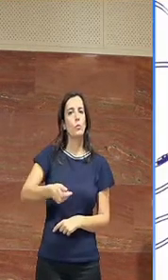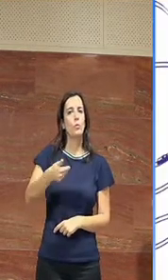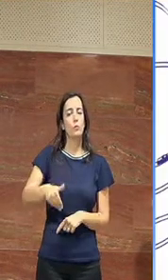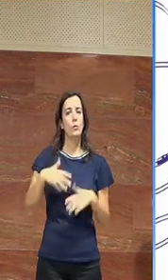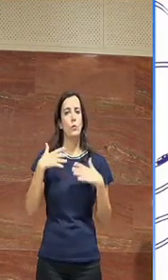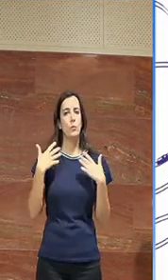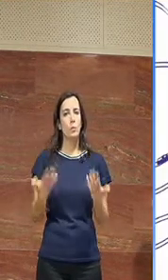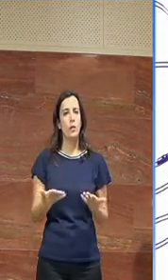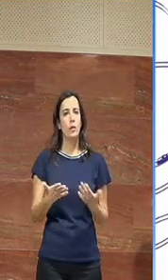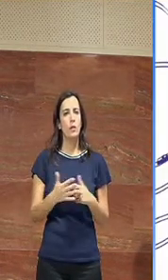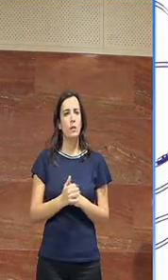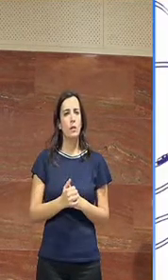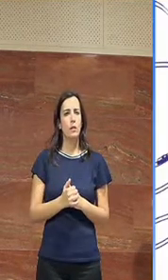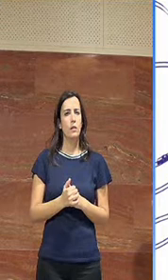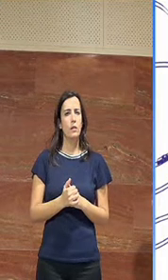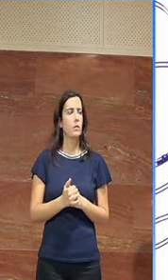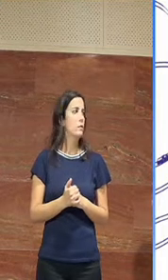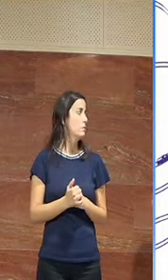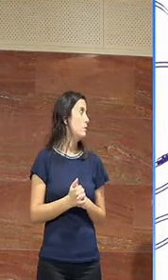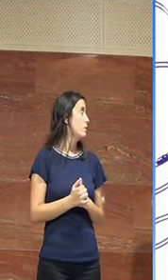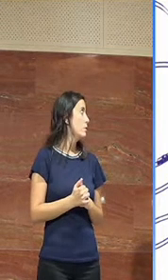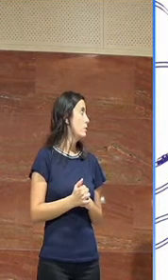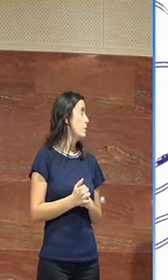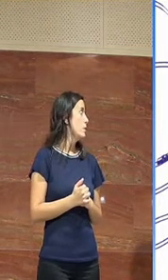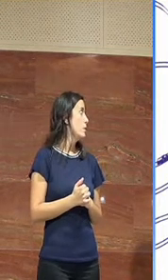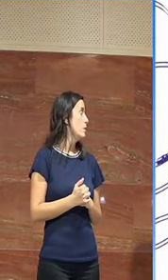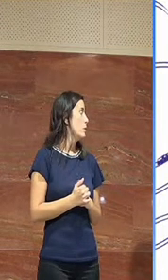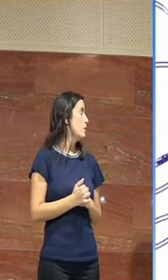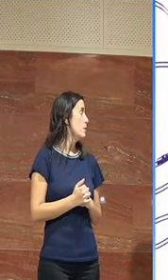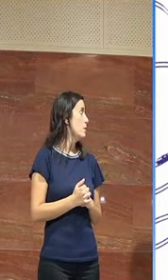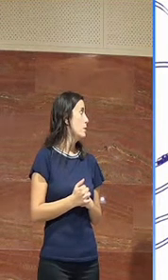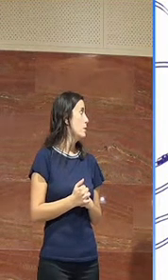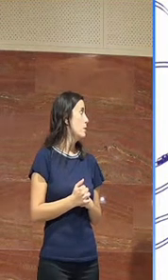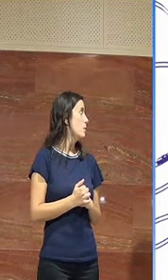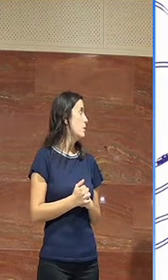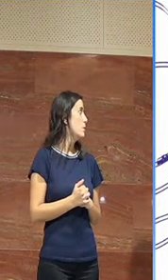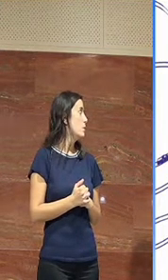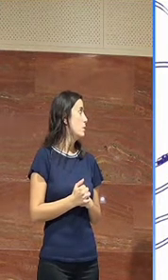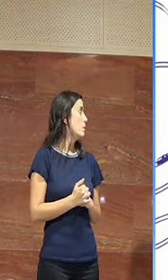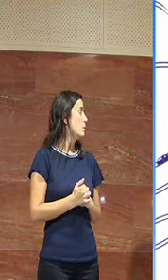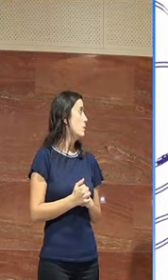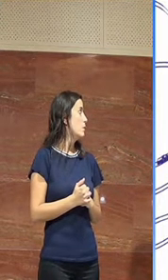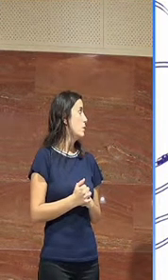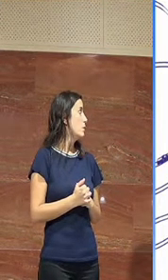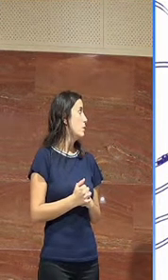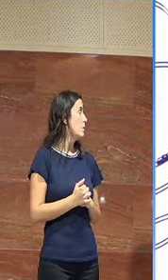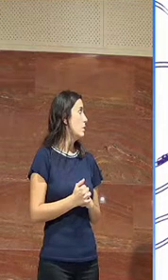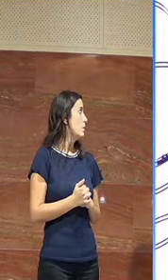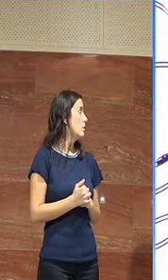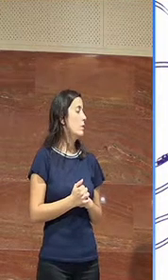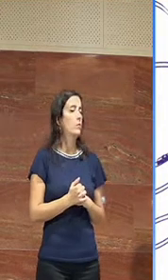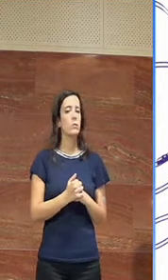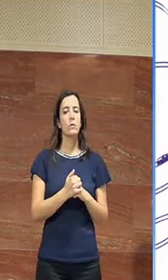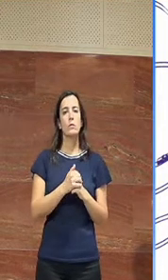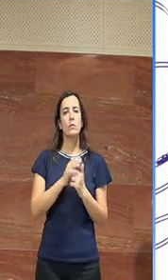de la conectividad. Para que nos hagamos una idea, y en este cuadro se puede ver, 1 kilómetro de carretera en